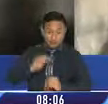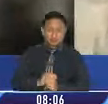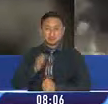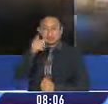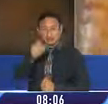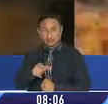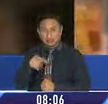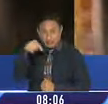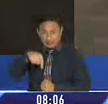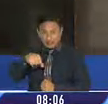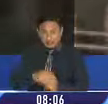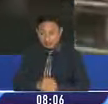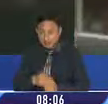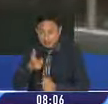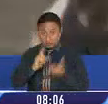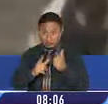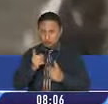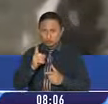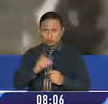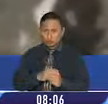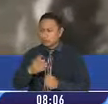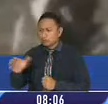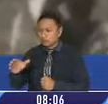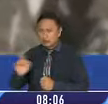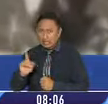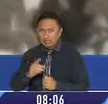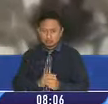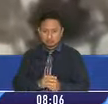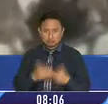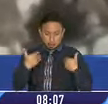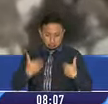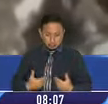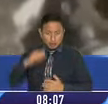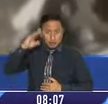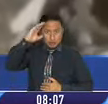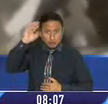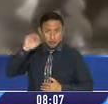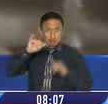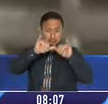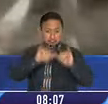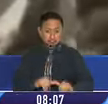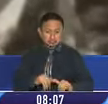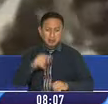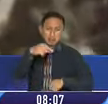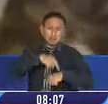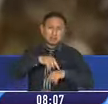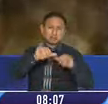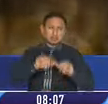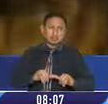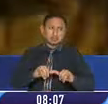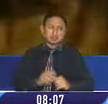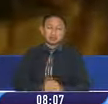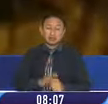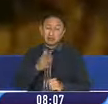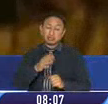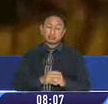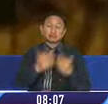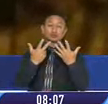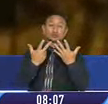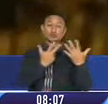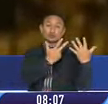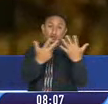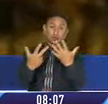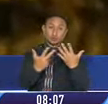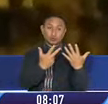a personas que allí se encuentran libando, sino que con su uniforme habrían permanecido en este lugar por horas. Para ser más